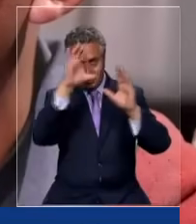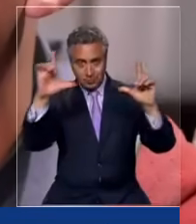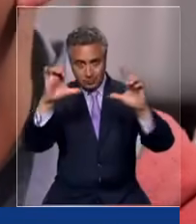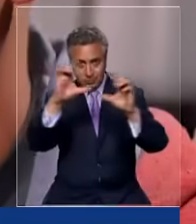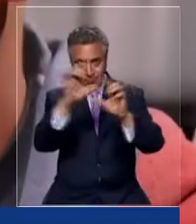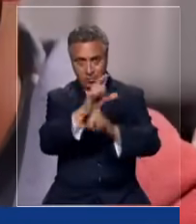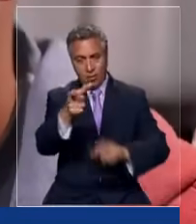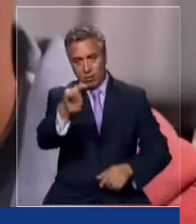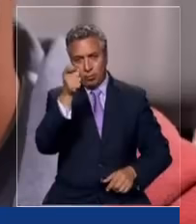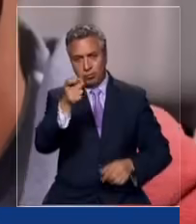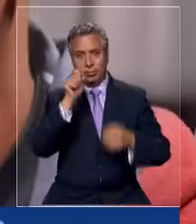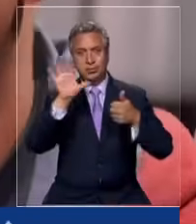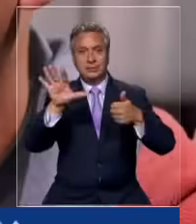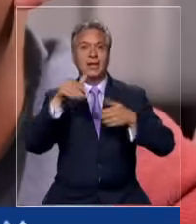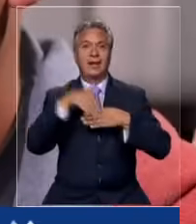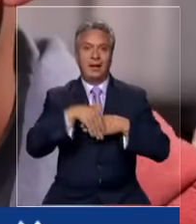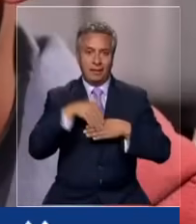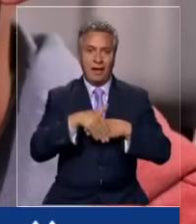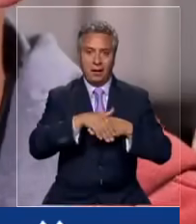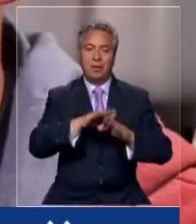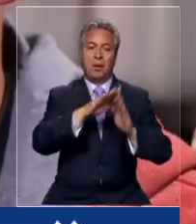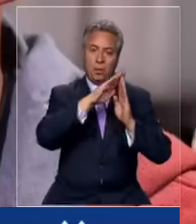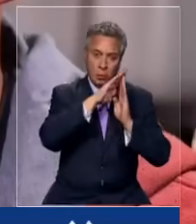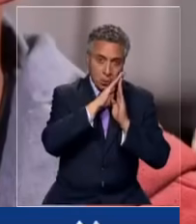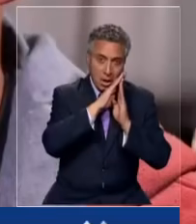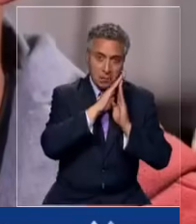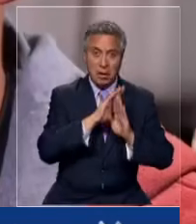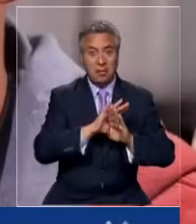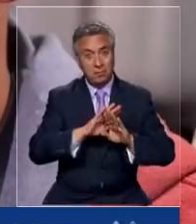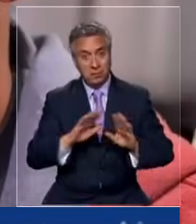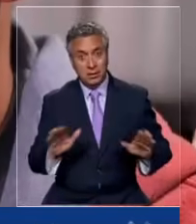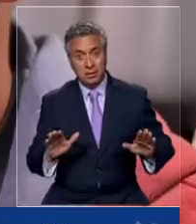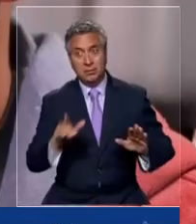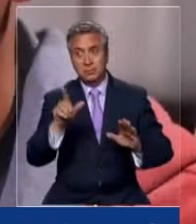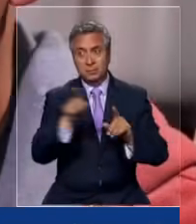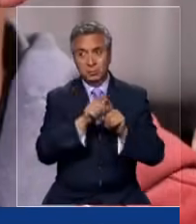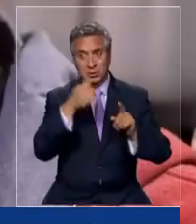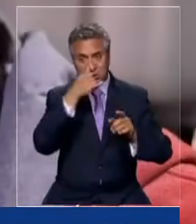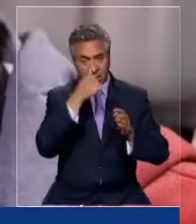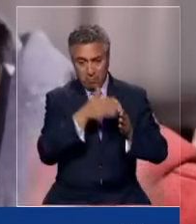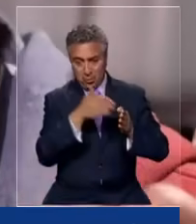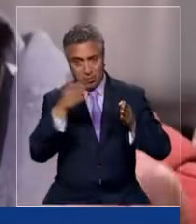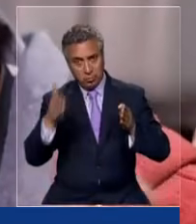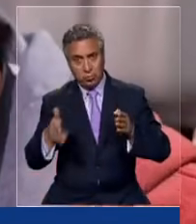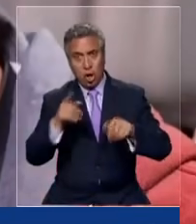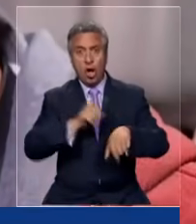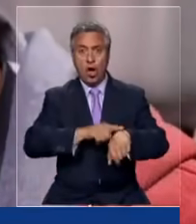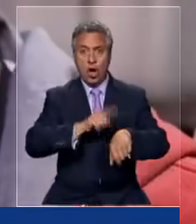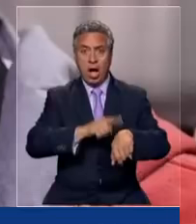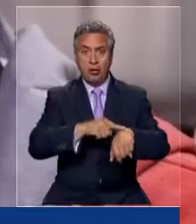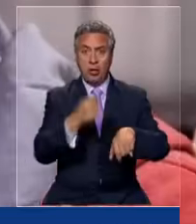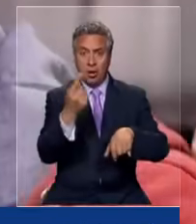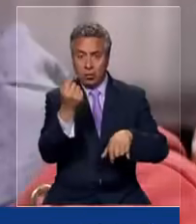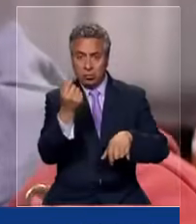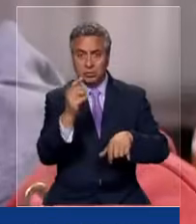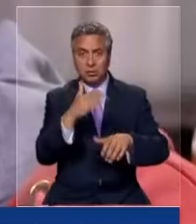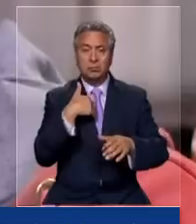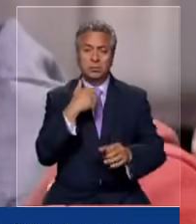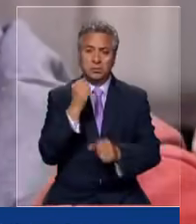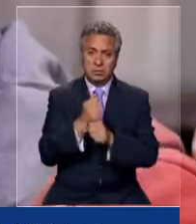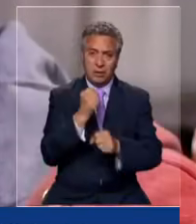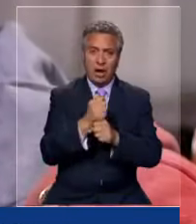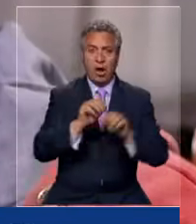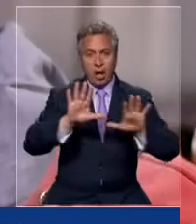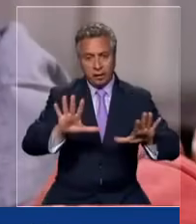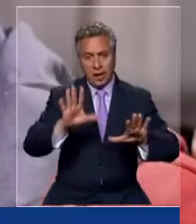Voy a polígono a las 6 de la tarde, duermo un lapso, que es el horario de 11, y yo trabajo de las 10